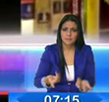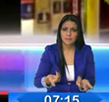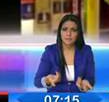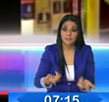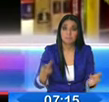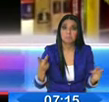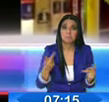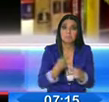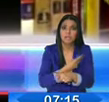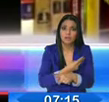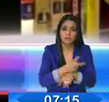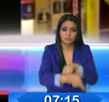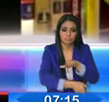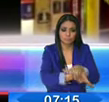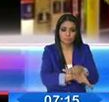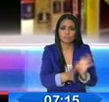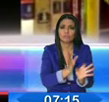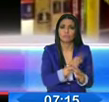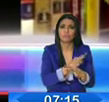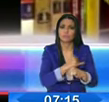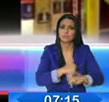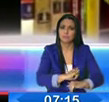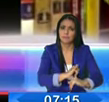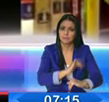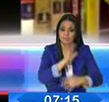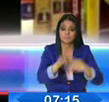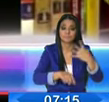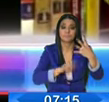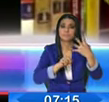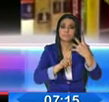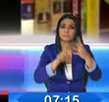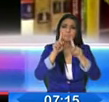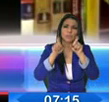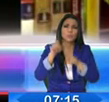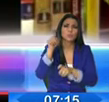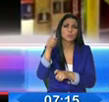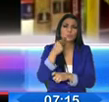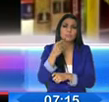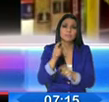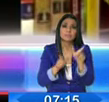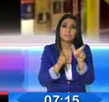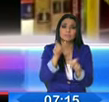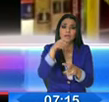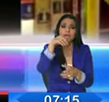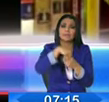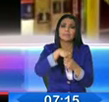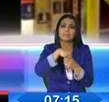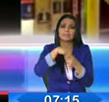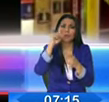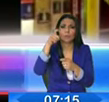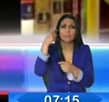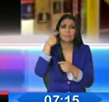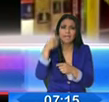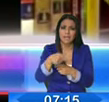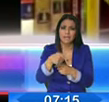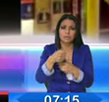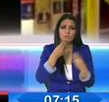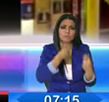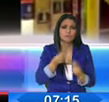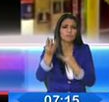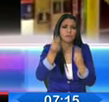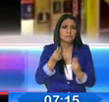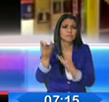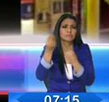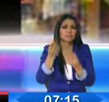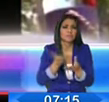porque estaba todavía funcionando cuarto usted habló de que había gente al interior de gabriel del gobierno que le pasaba o le